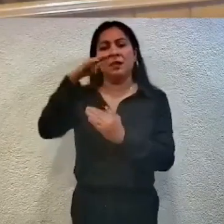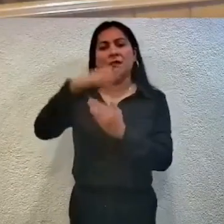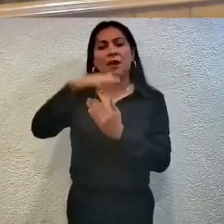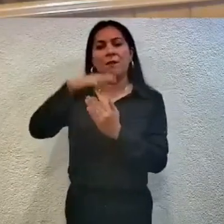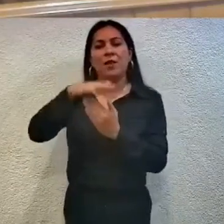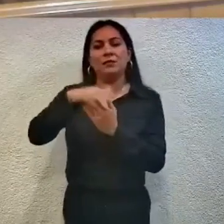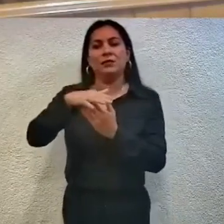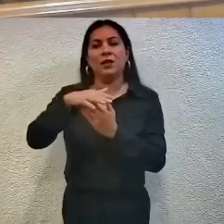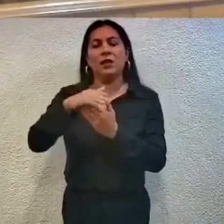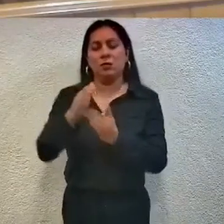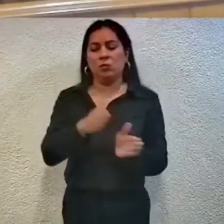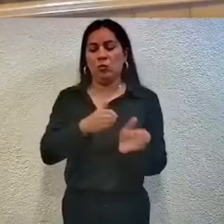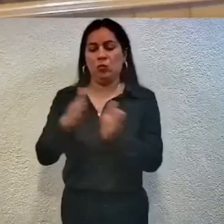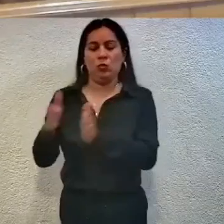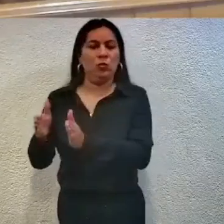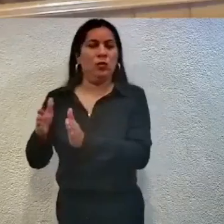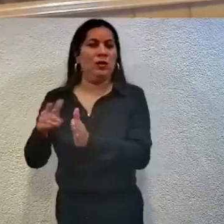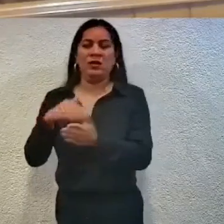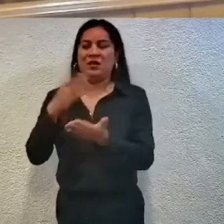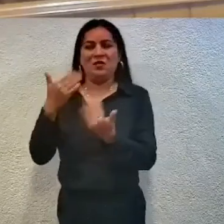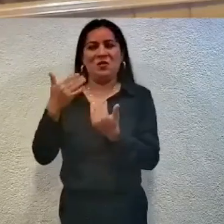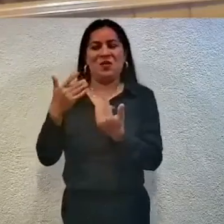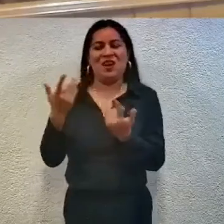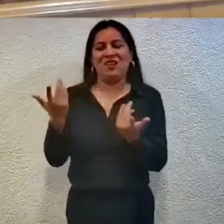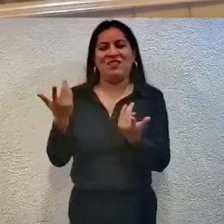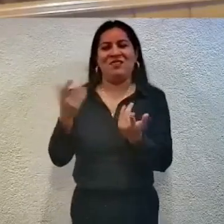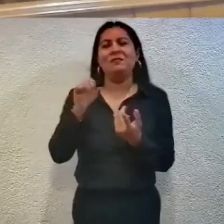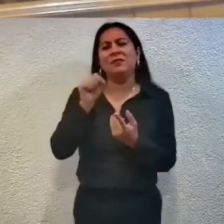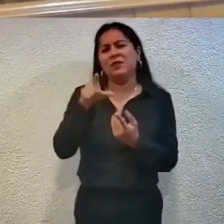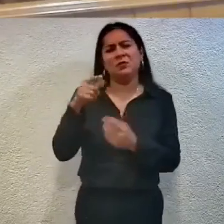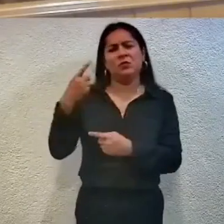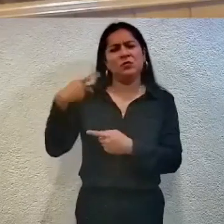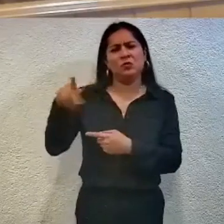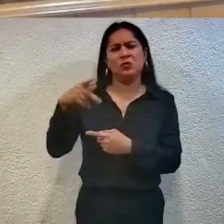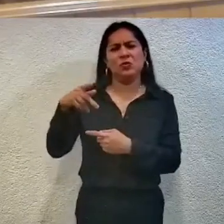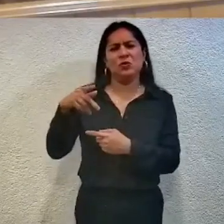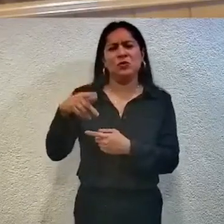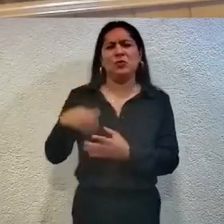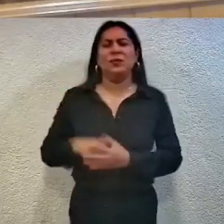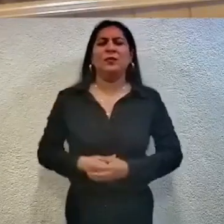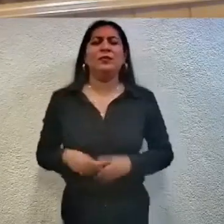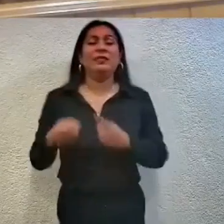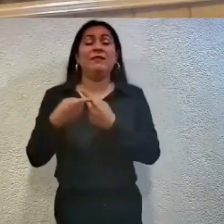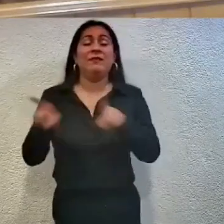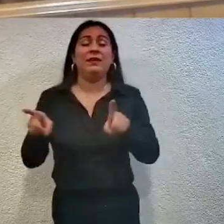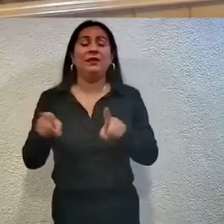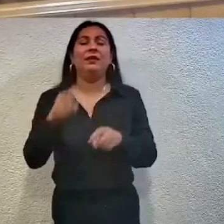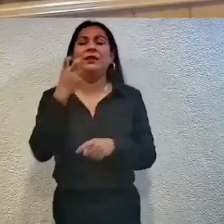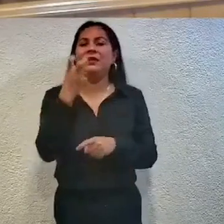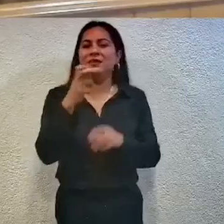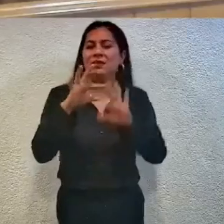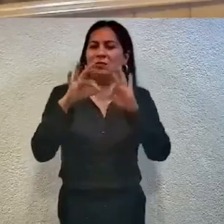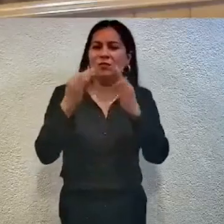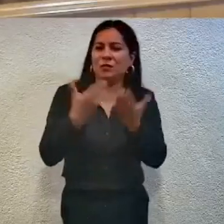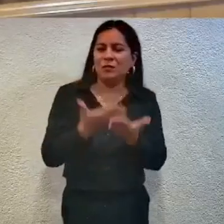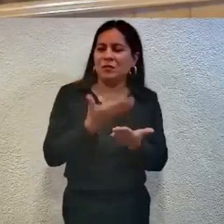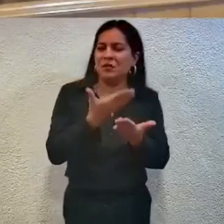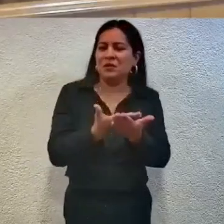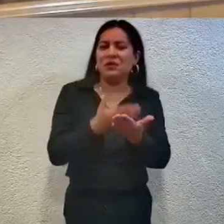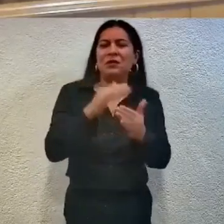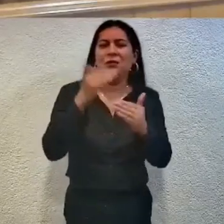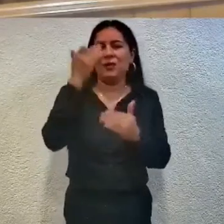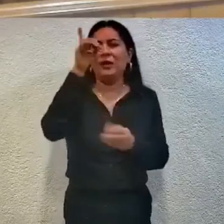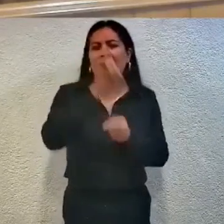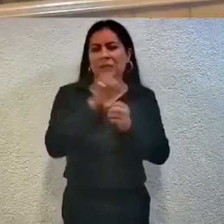en una sección que no le correspondía, por lo que esta sola irregularidad presentada durante la